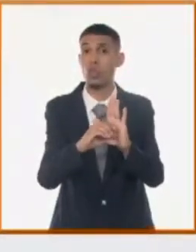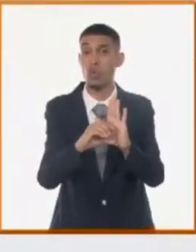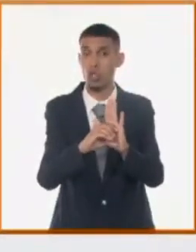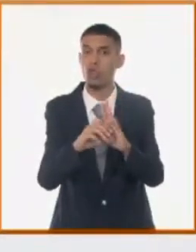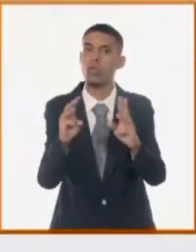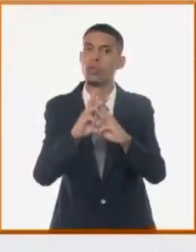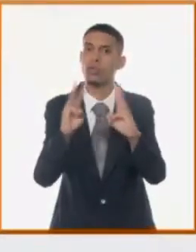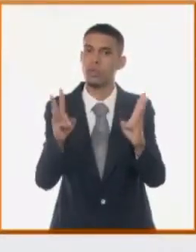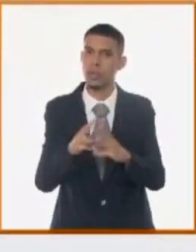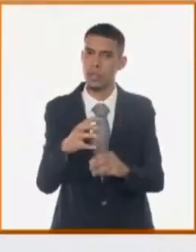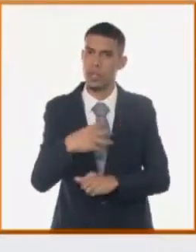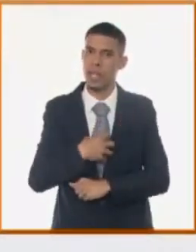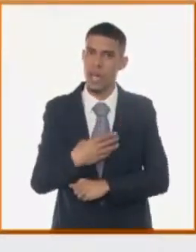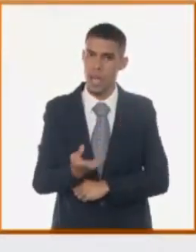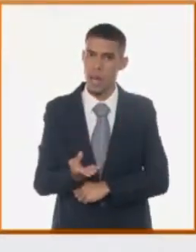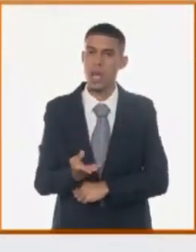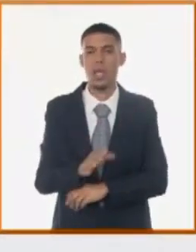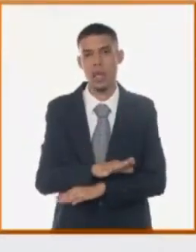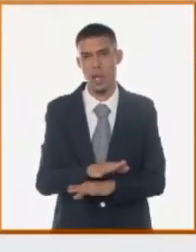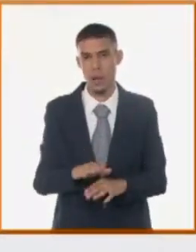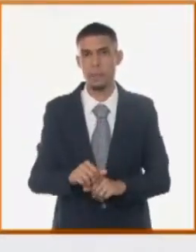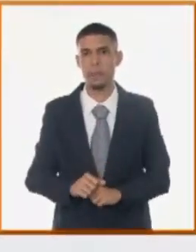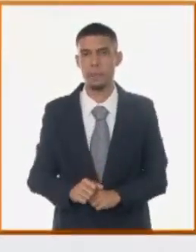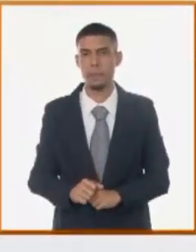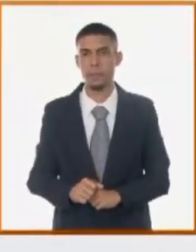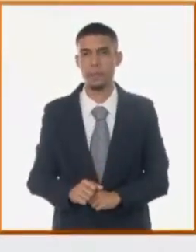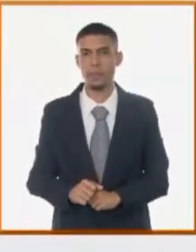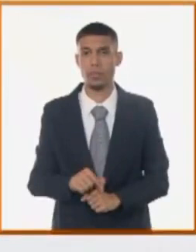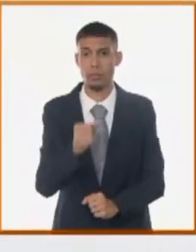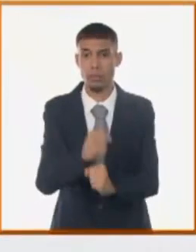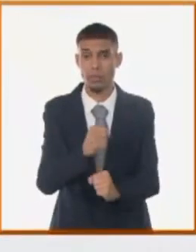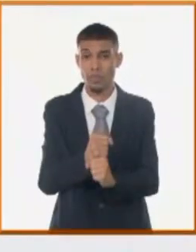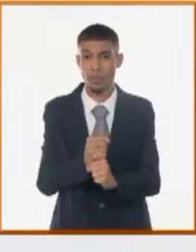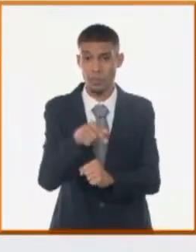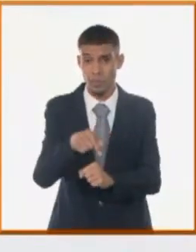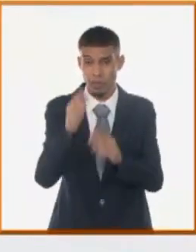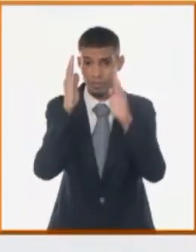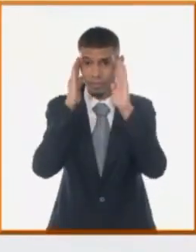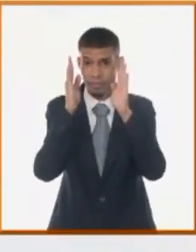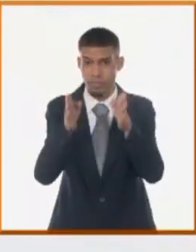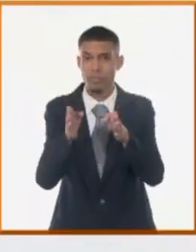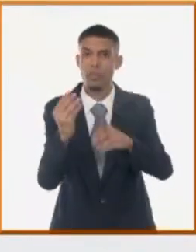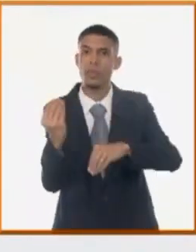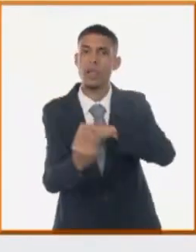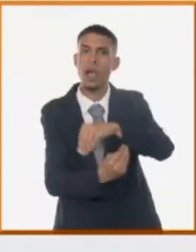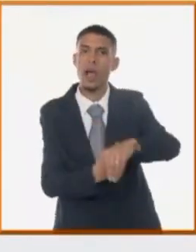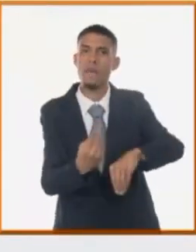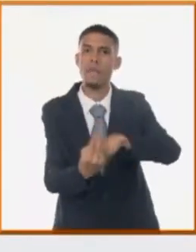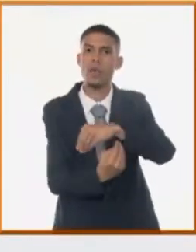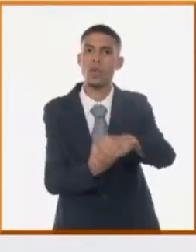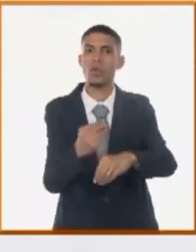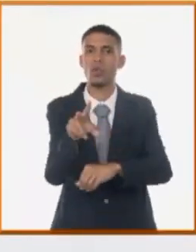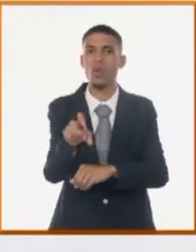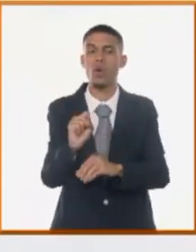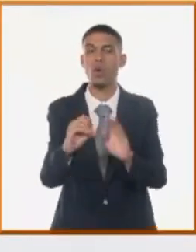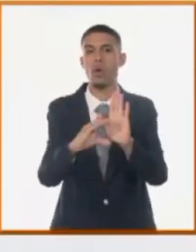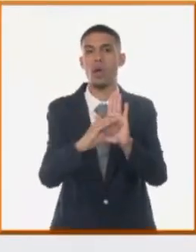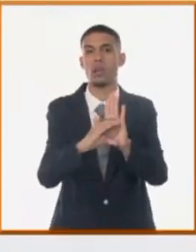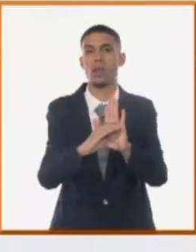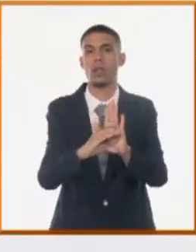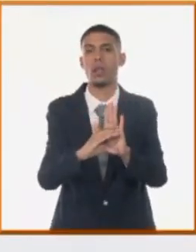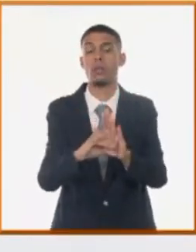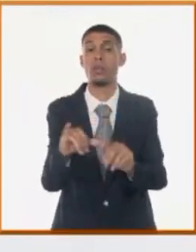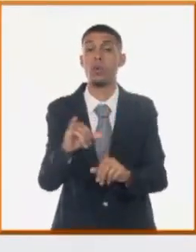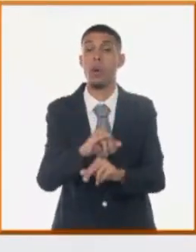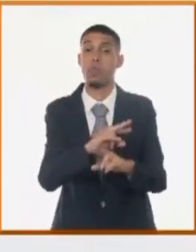radicalmente, es mucho más amigable ahora. Estamos trabajando en este momento en una nueva versión de la misma. Además, tenemos nuestra responsabilidad en